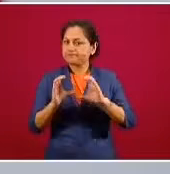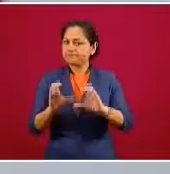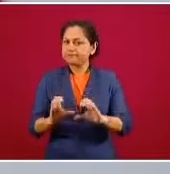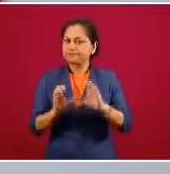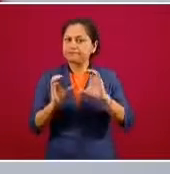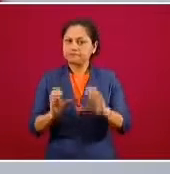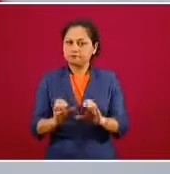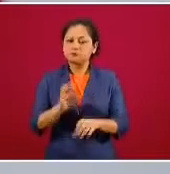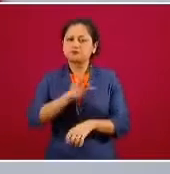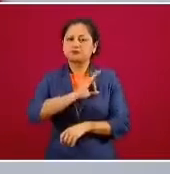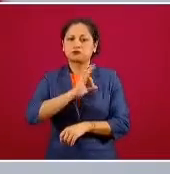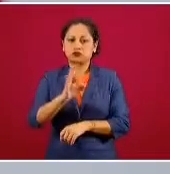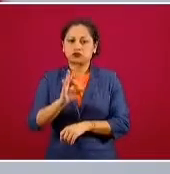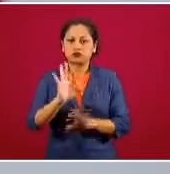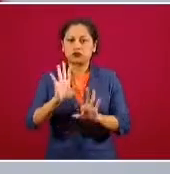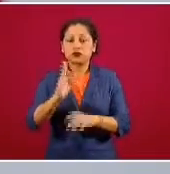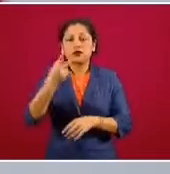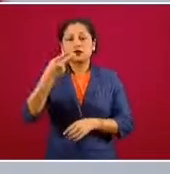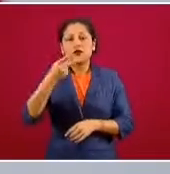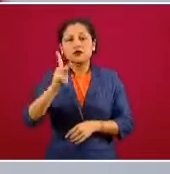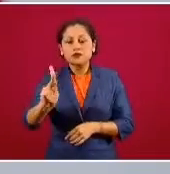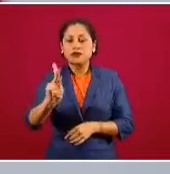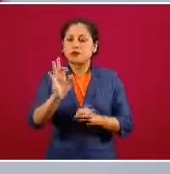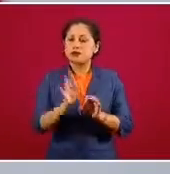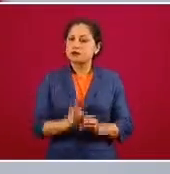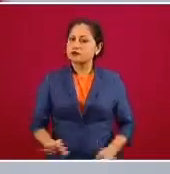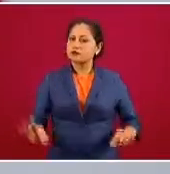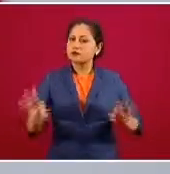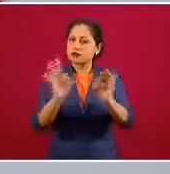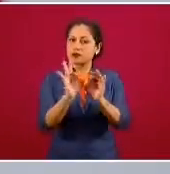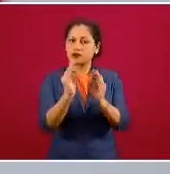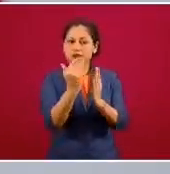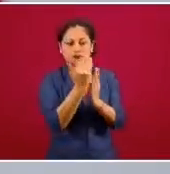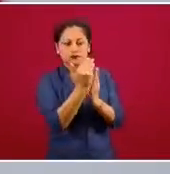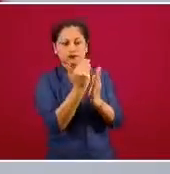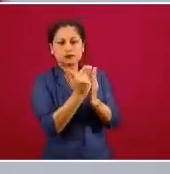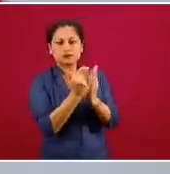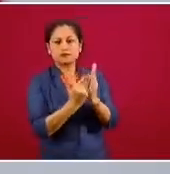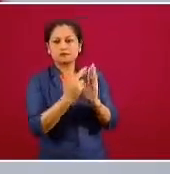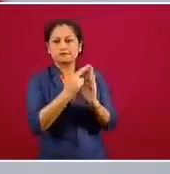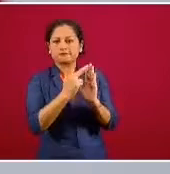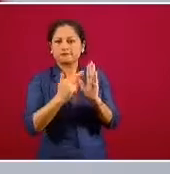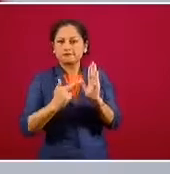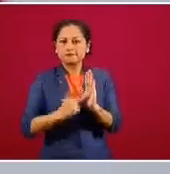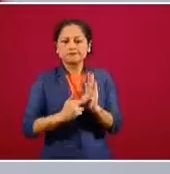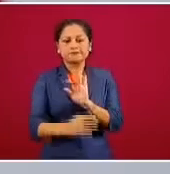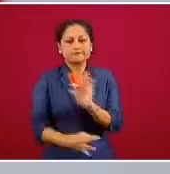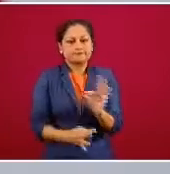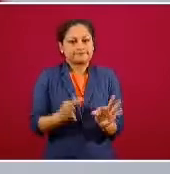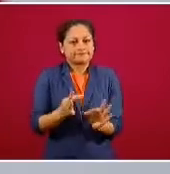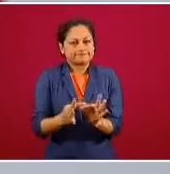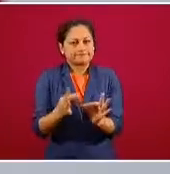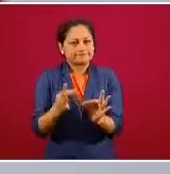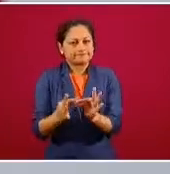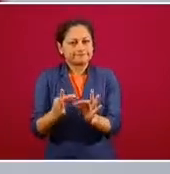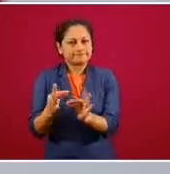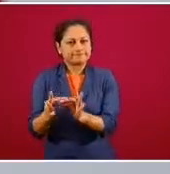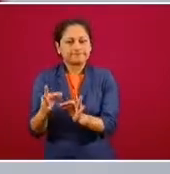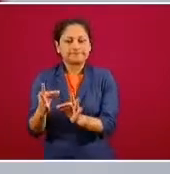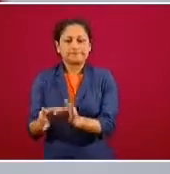la adecuada implementación y cumplimiento de estas medidas de seguridad sanitaria. Y esto implica el compromiso,